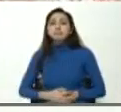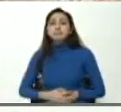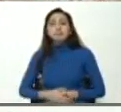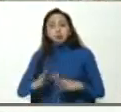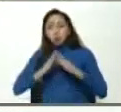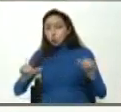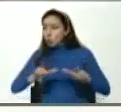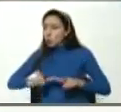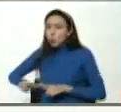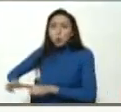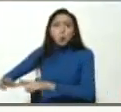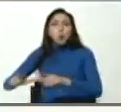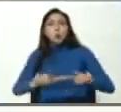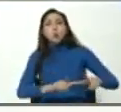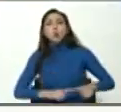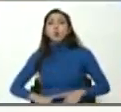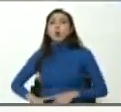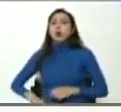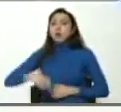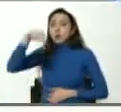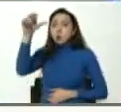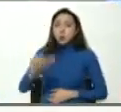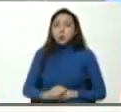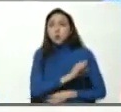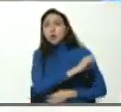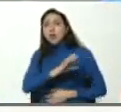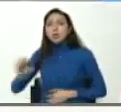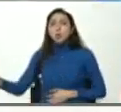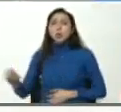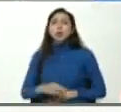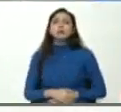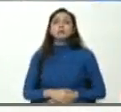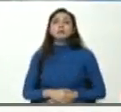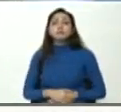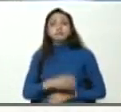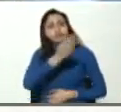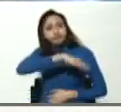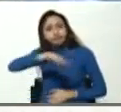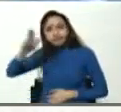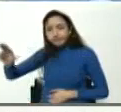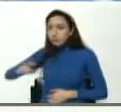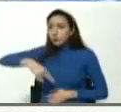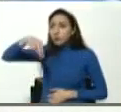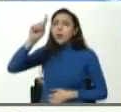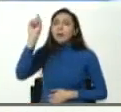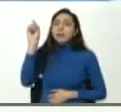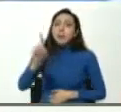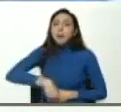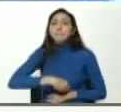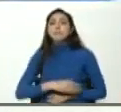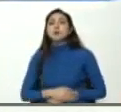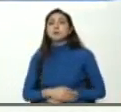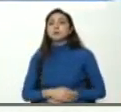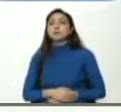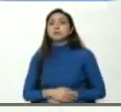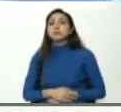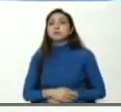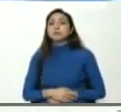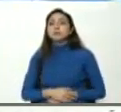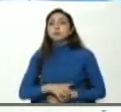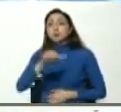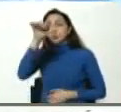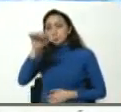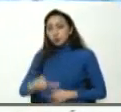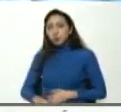este de sur a norte montaña no de surf montaña a